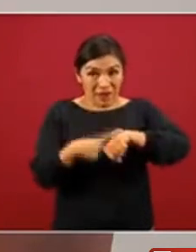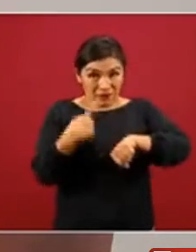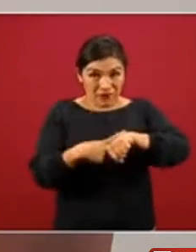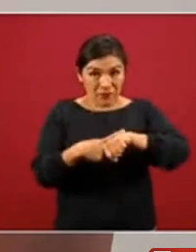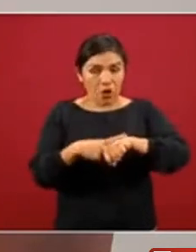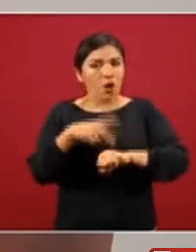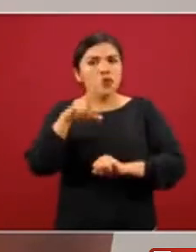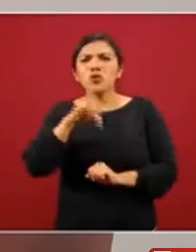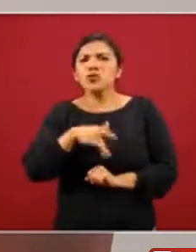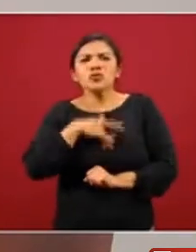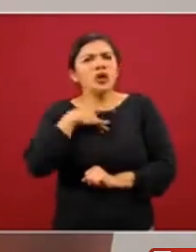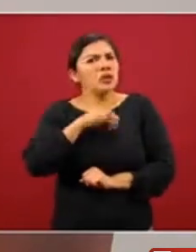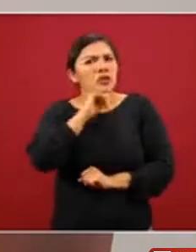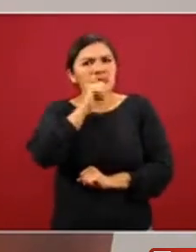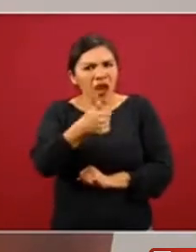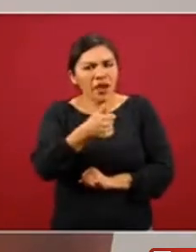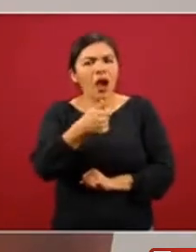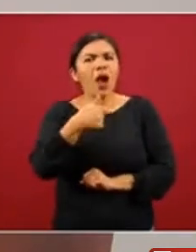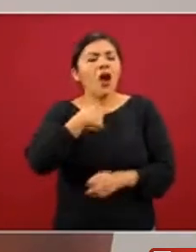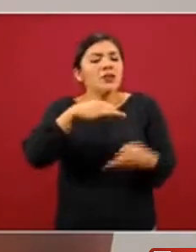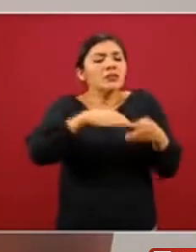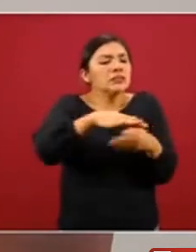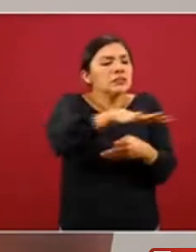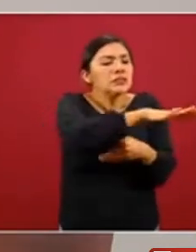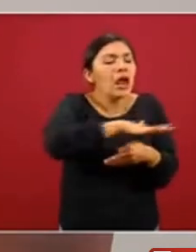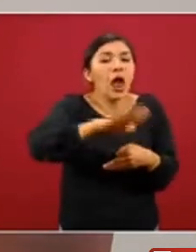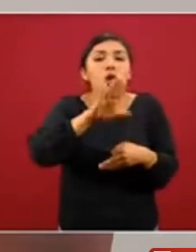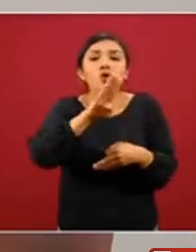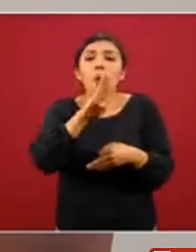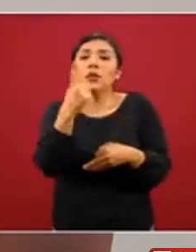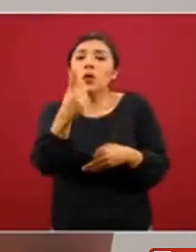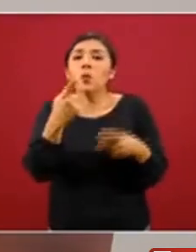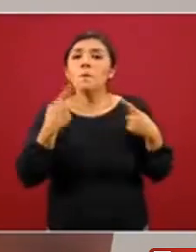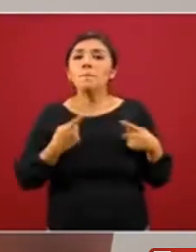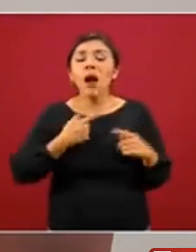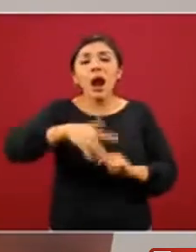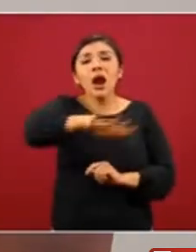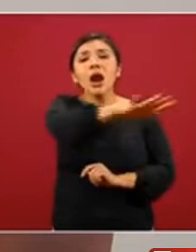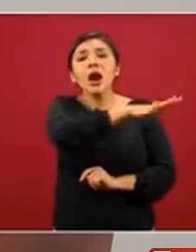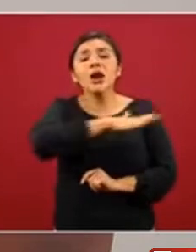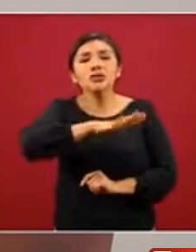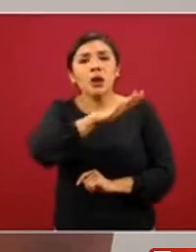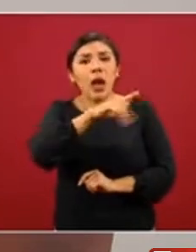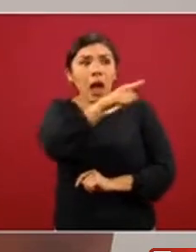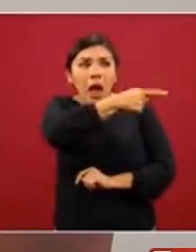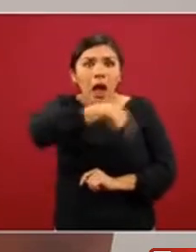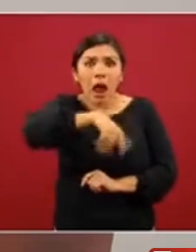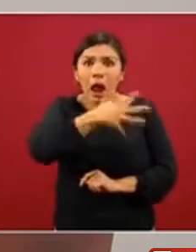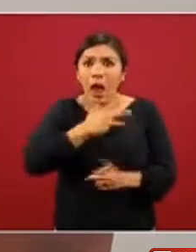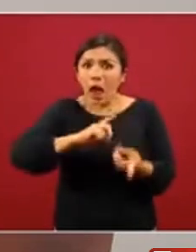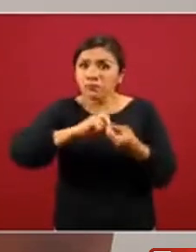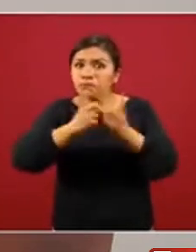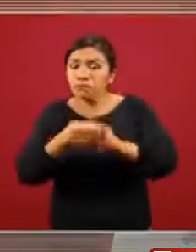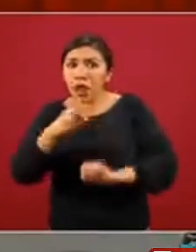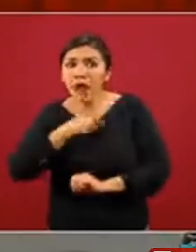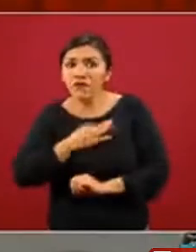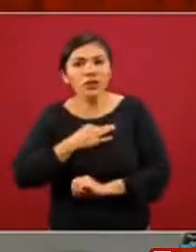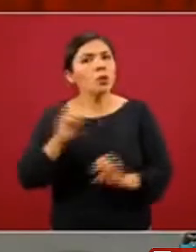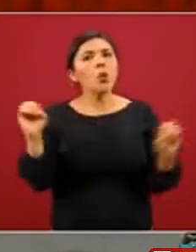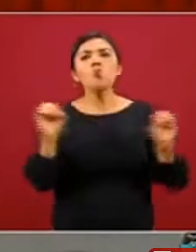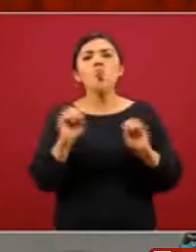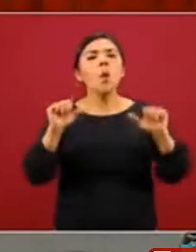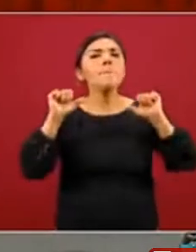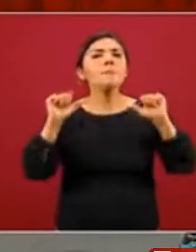sin síntomas, y de estos ninguno de los contactos desarrolló la infección, es decir, no hubo